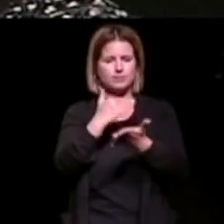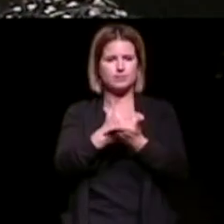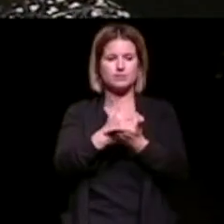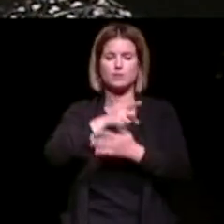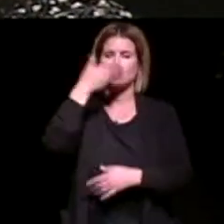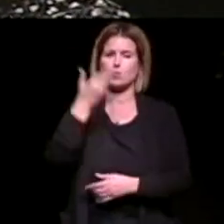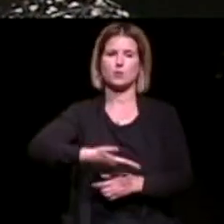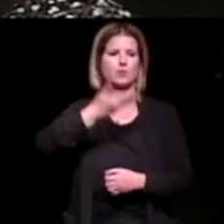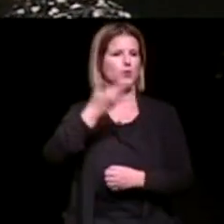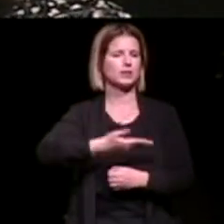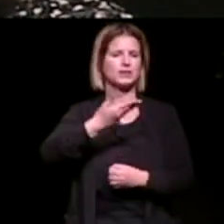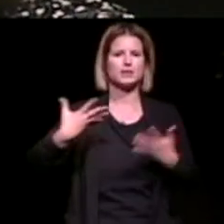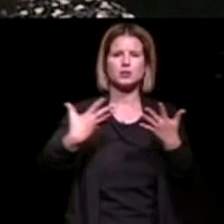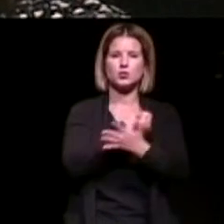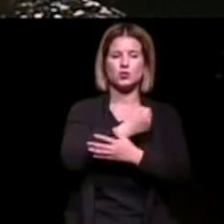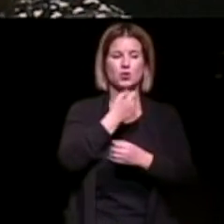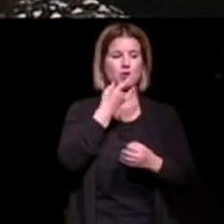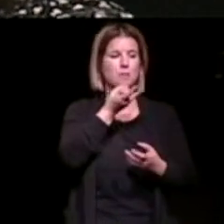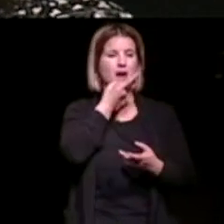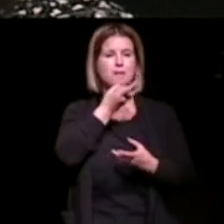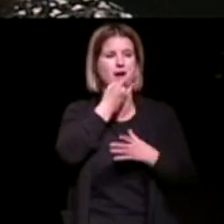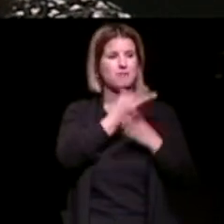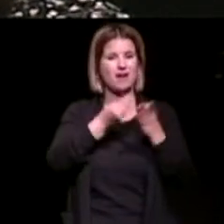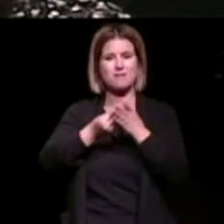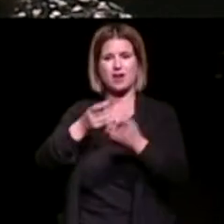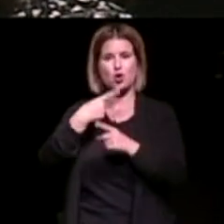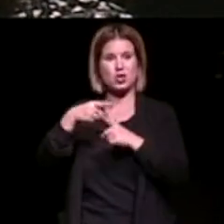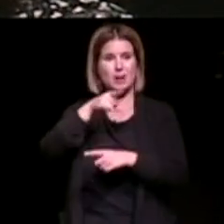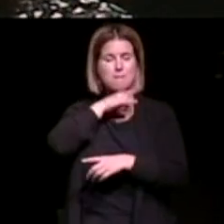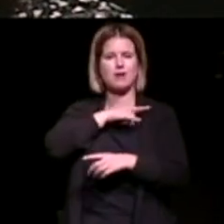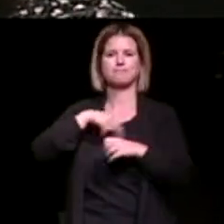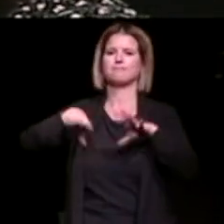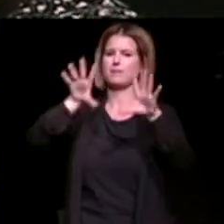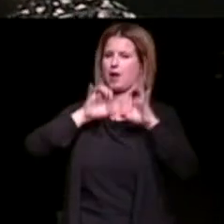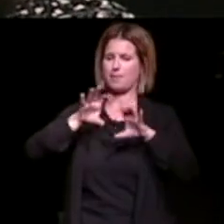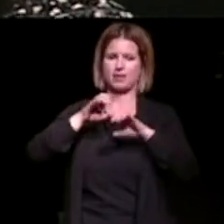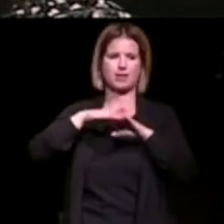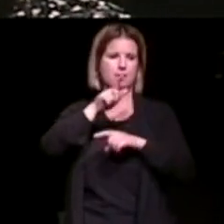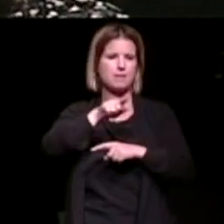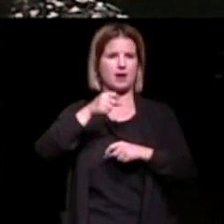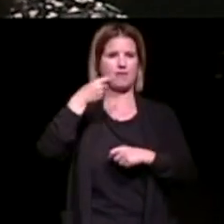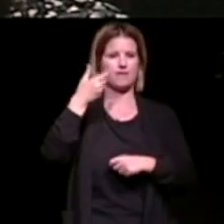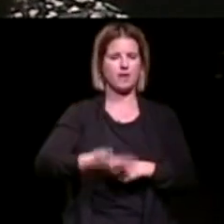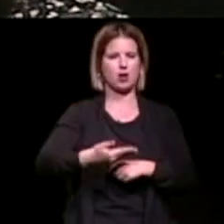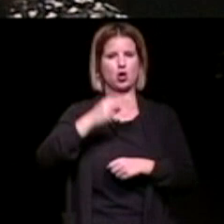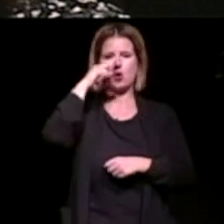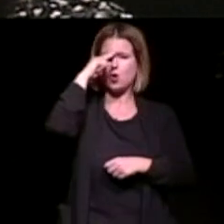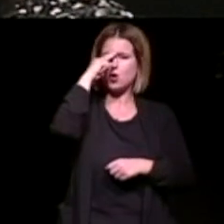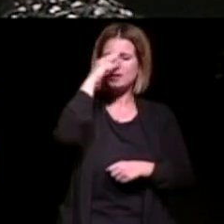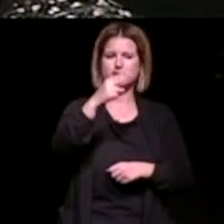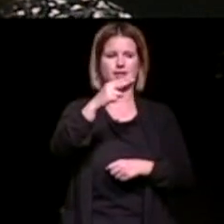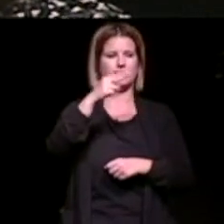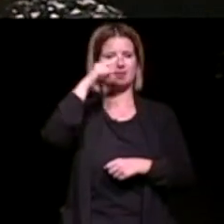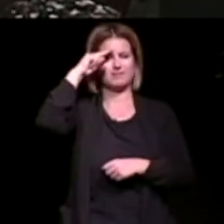importante superar y aprender de los errores así como trabajar con los valores de la honestidad el respeto